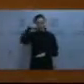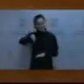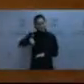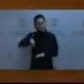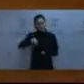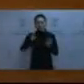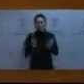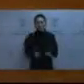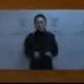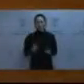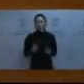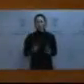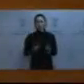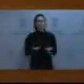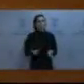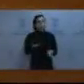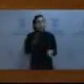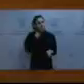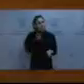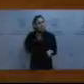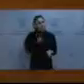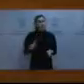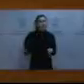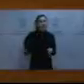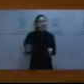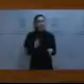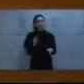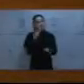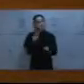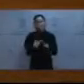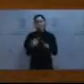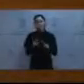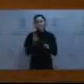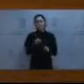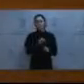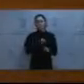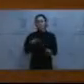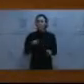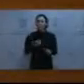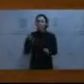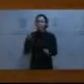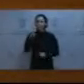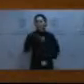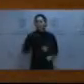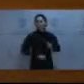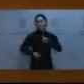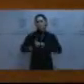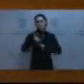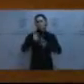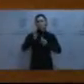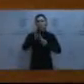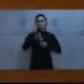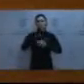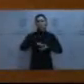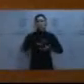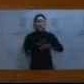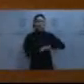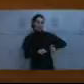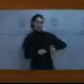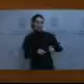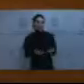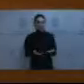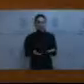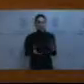efectivamente. Pero lo que no es menos cierto es que la política autonómica también debe de ser una preocupación por parte de este Gobierno de izquierdas y ocupa una